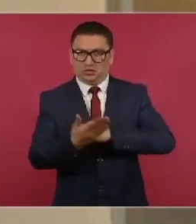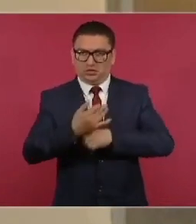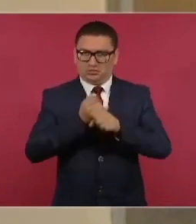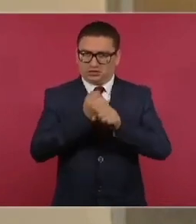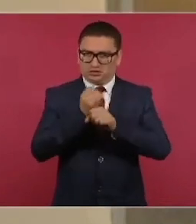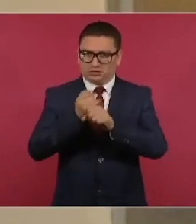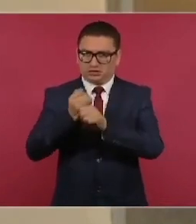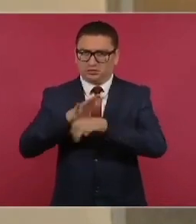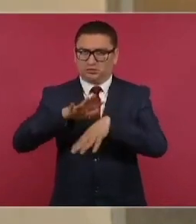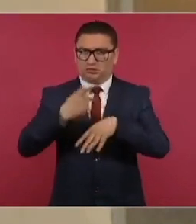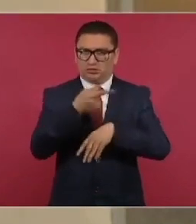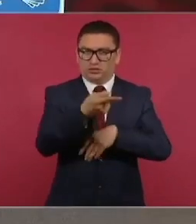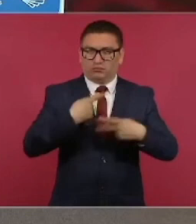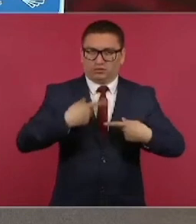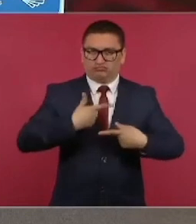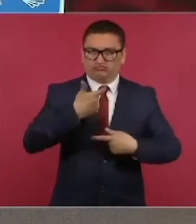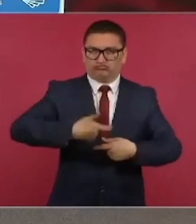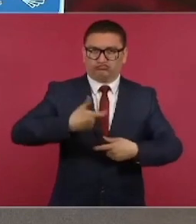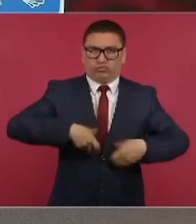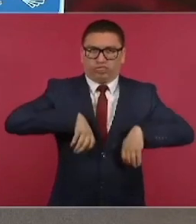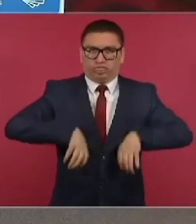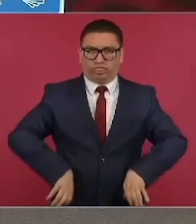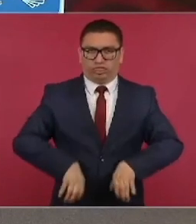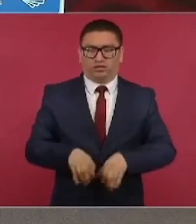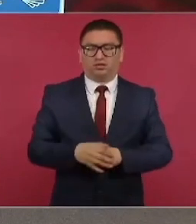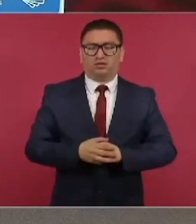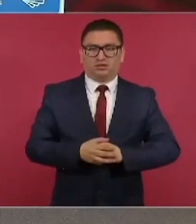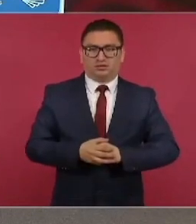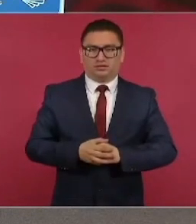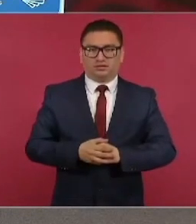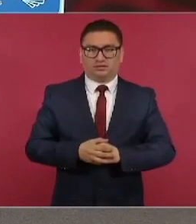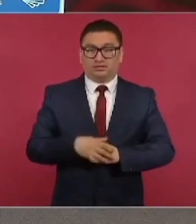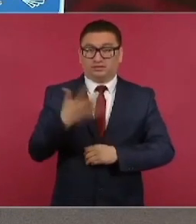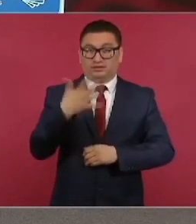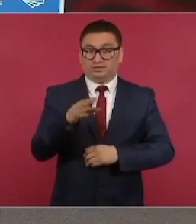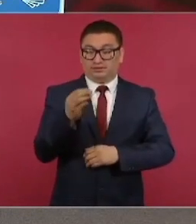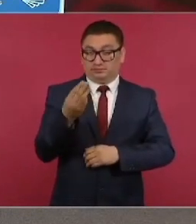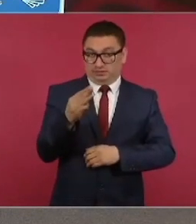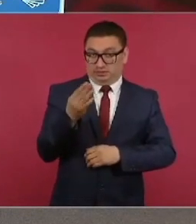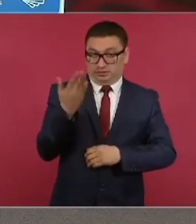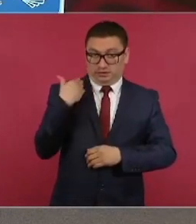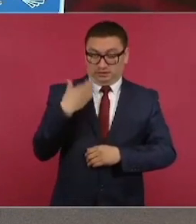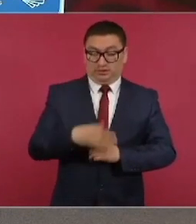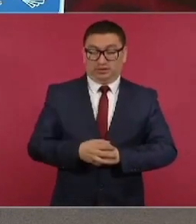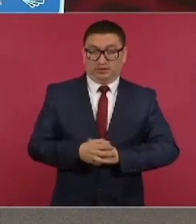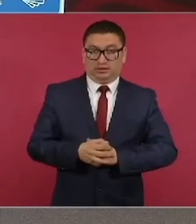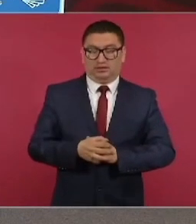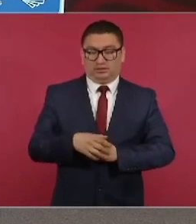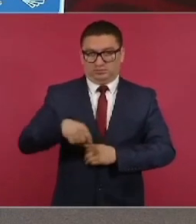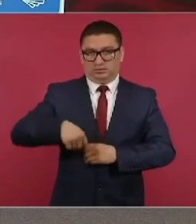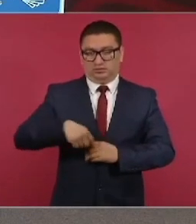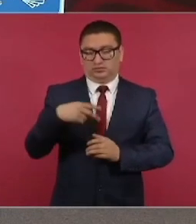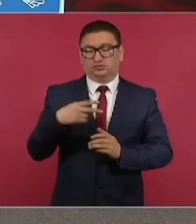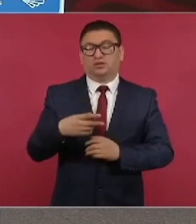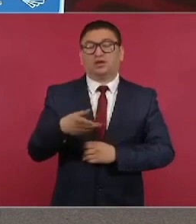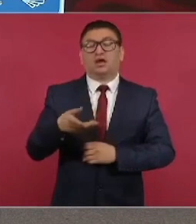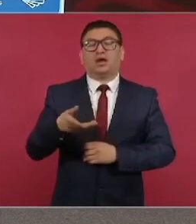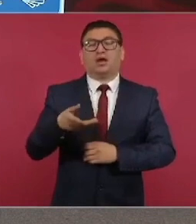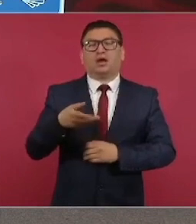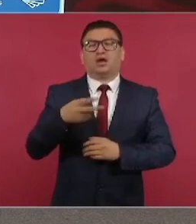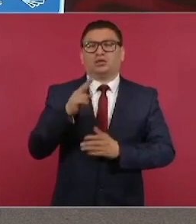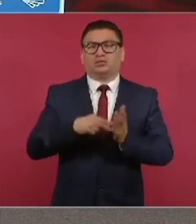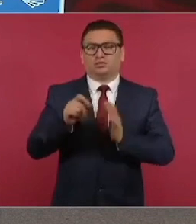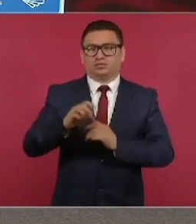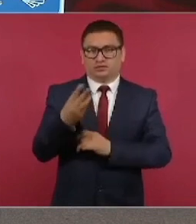investigación por enriquecimiento ilícito el el 10 de mayo de este año la juez el